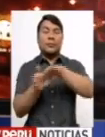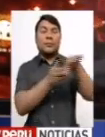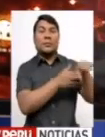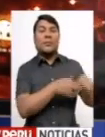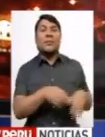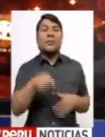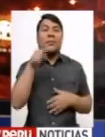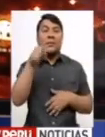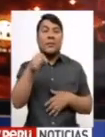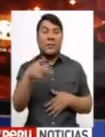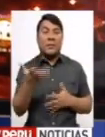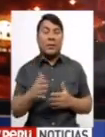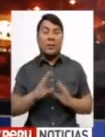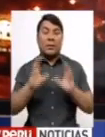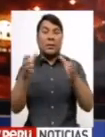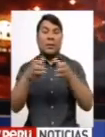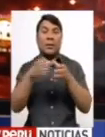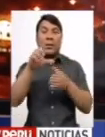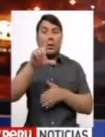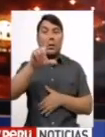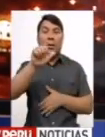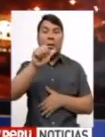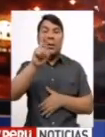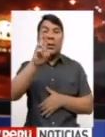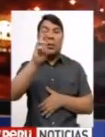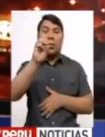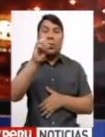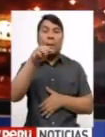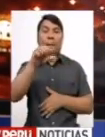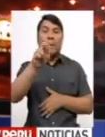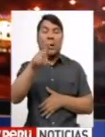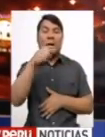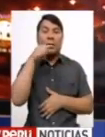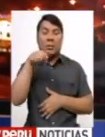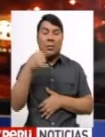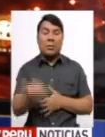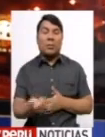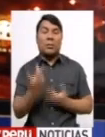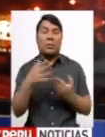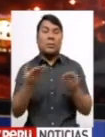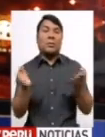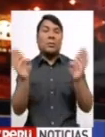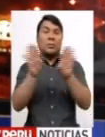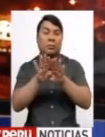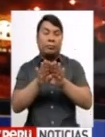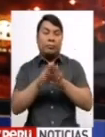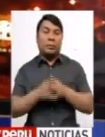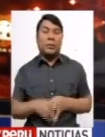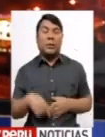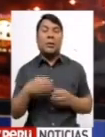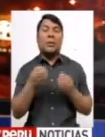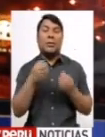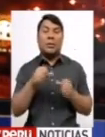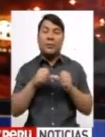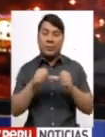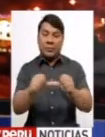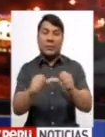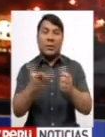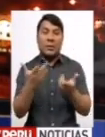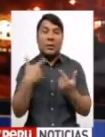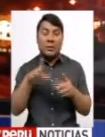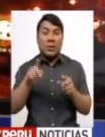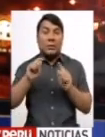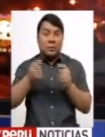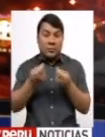el centro comercial Larcomar reabriría hoy sus puertas, sin embargo, continúa cerrado para el público. Los encargados de los locales solo